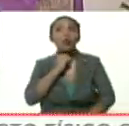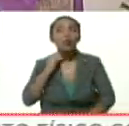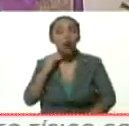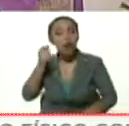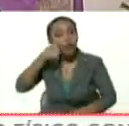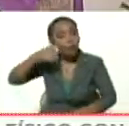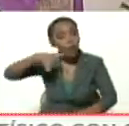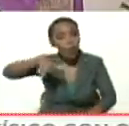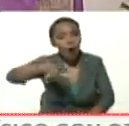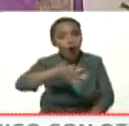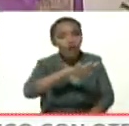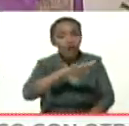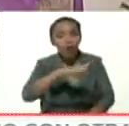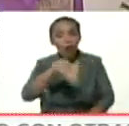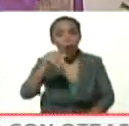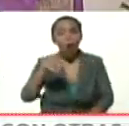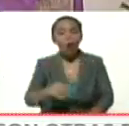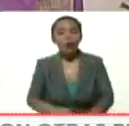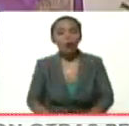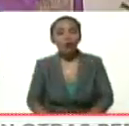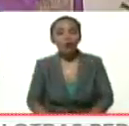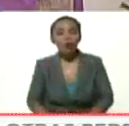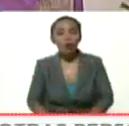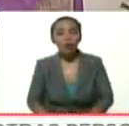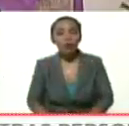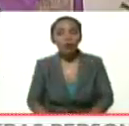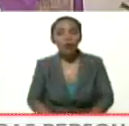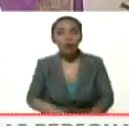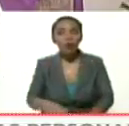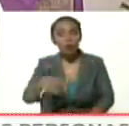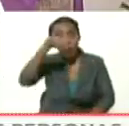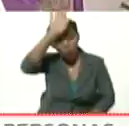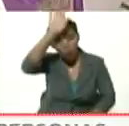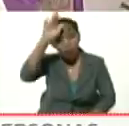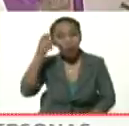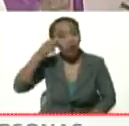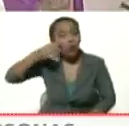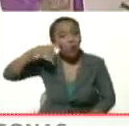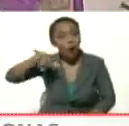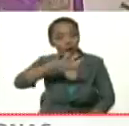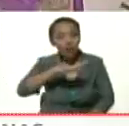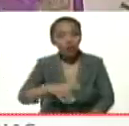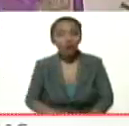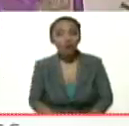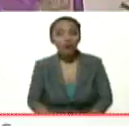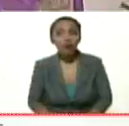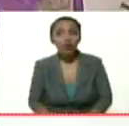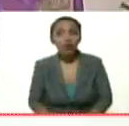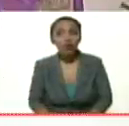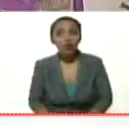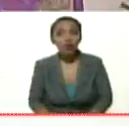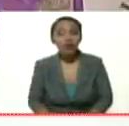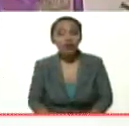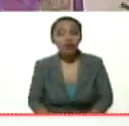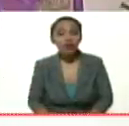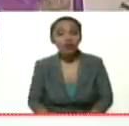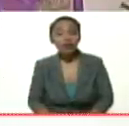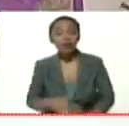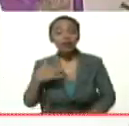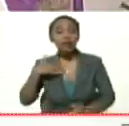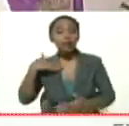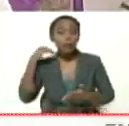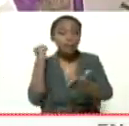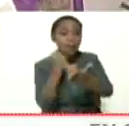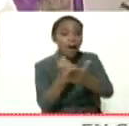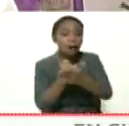pueblo, el obispo del pueblo, que fue Monseñor Romero. Si me matan, resucitaré en el